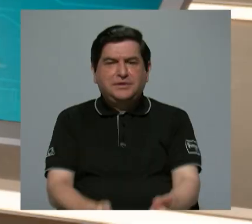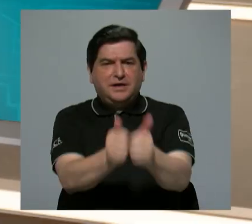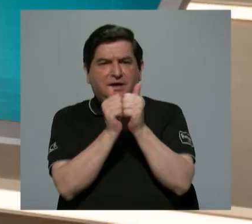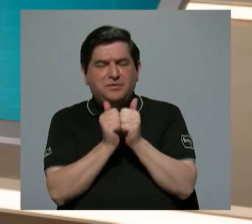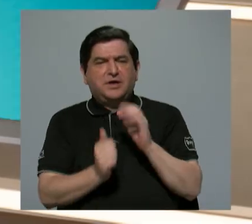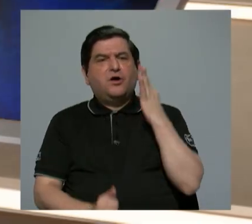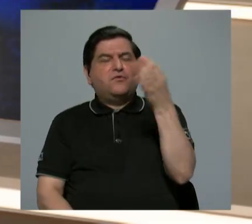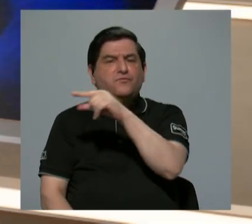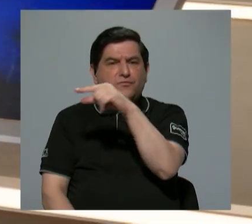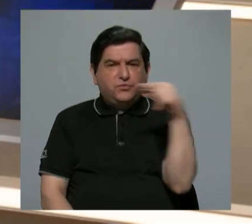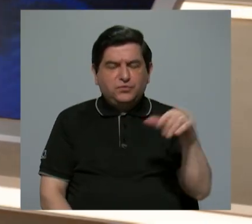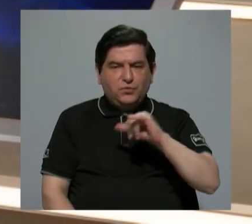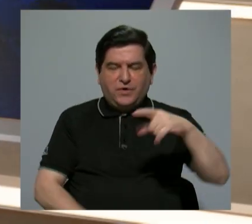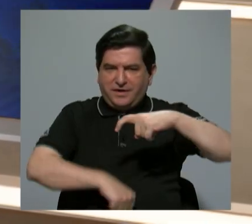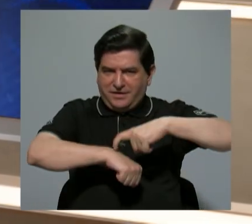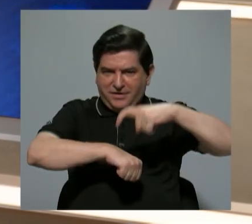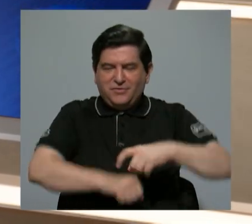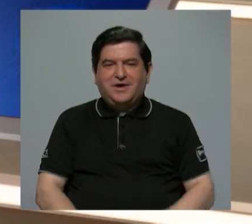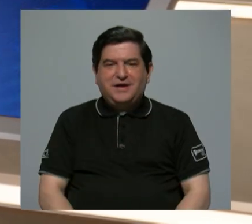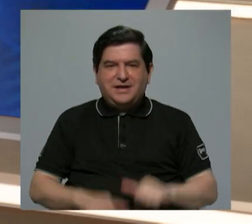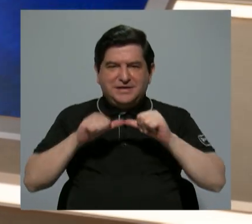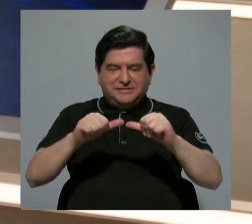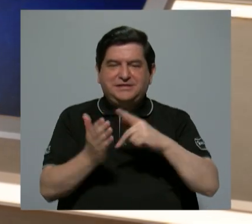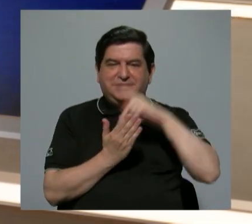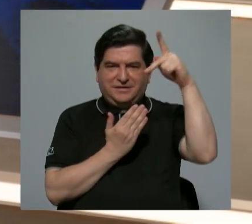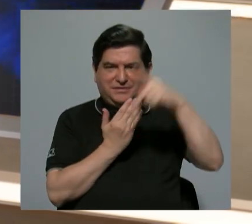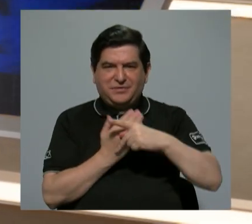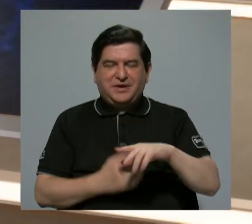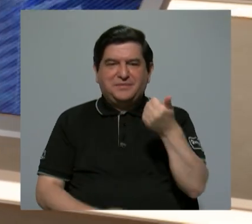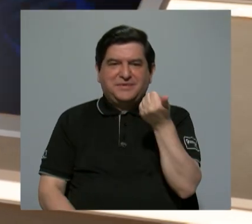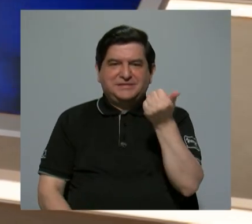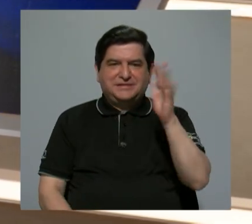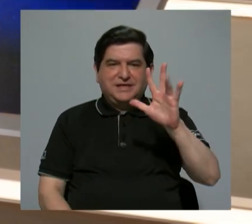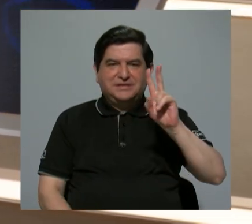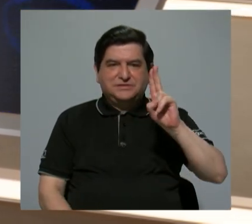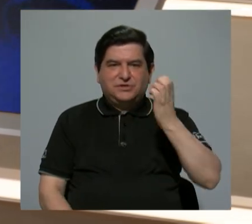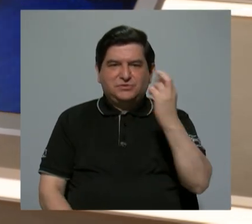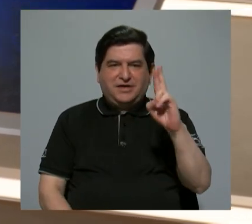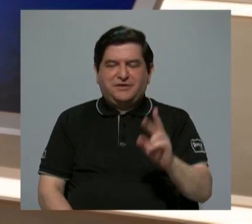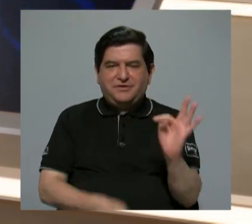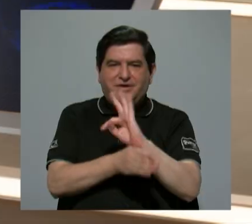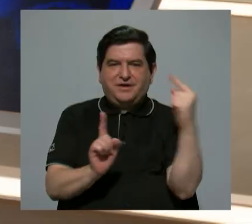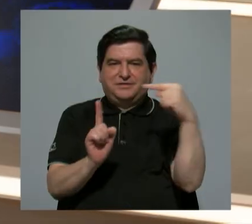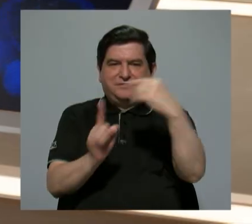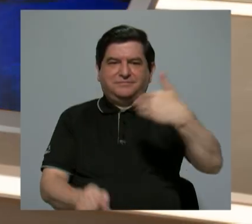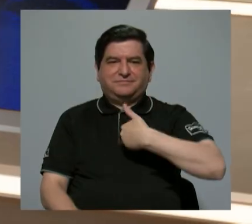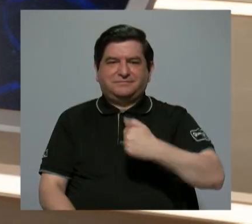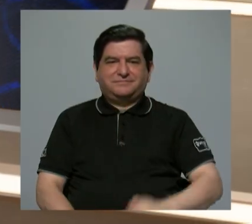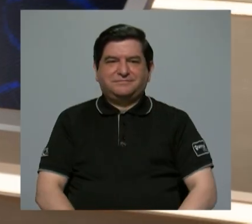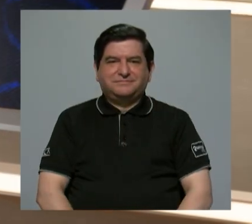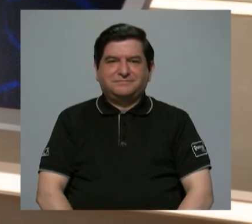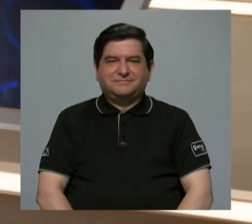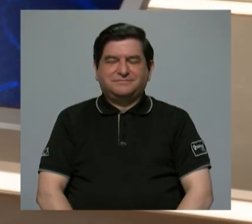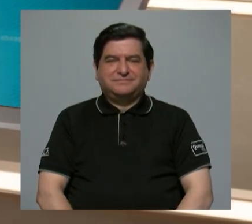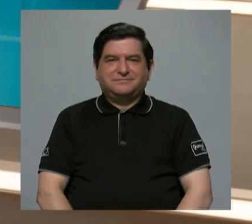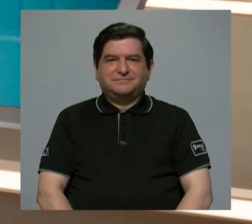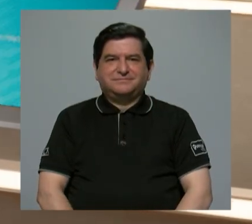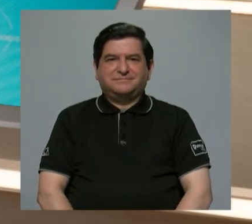la próxima semana a la misma hora. Quédese con más de la programación de Canal 15 UCR Televisión con Sentido.